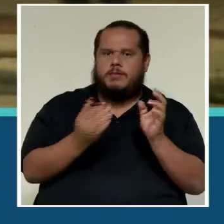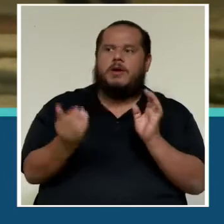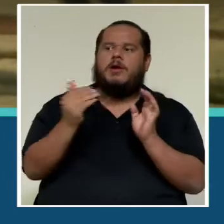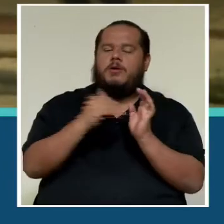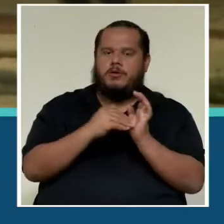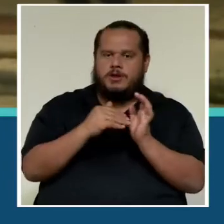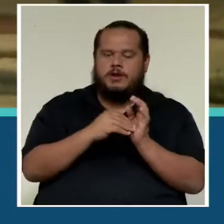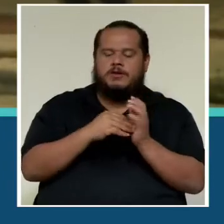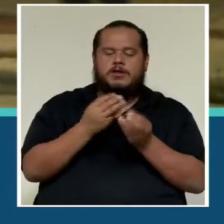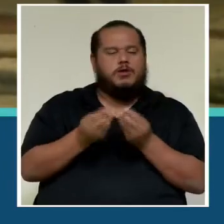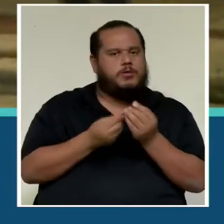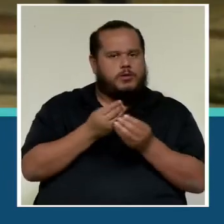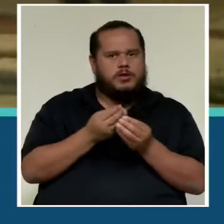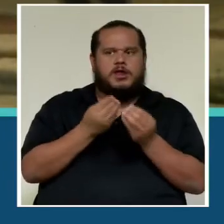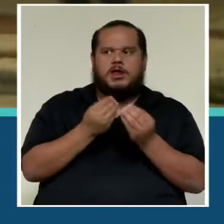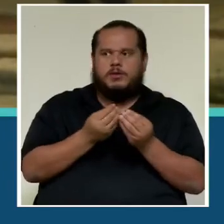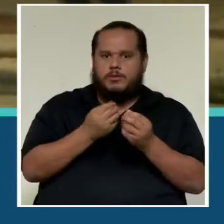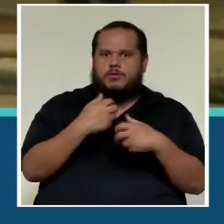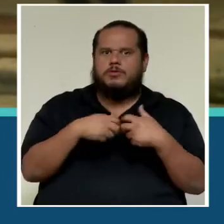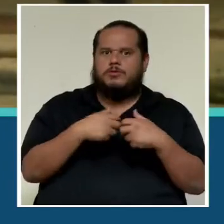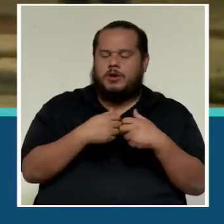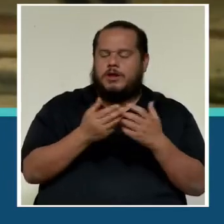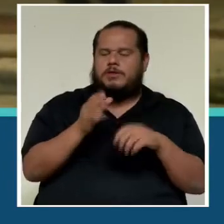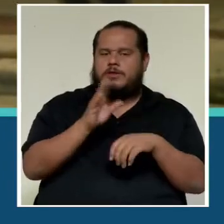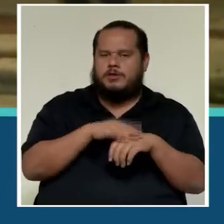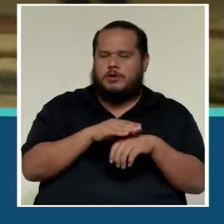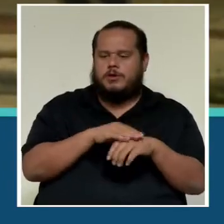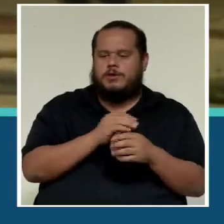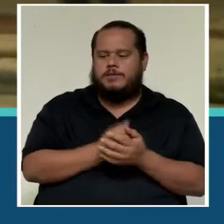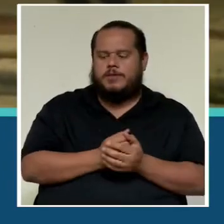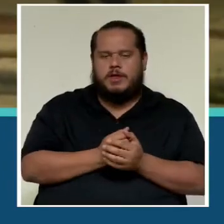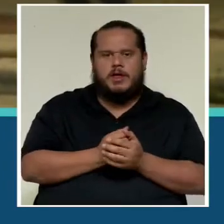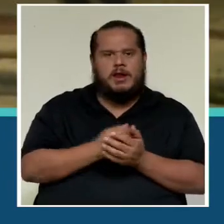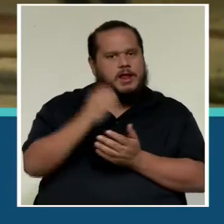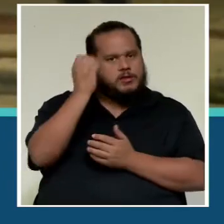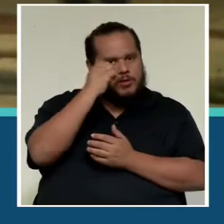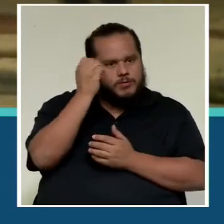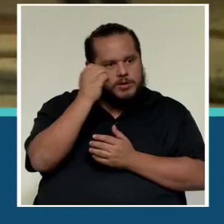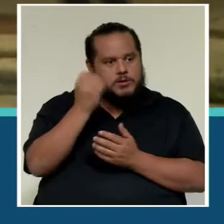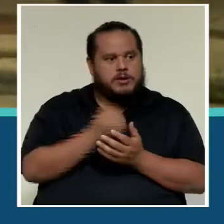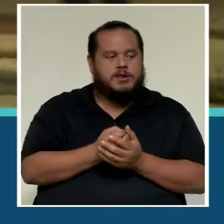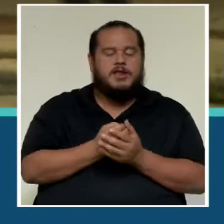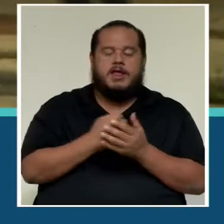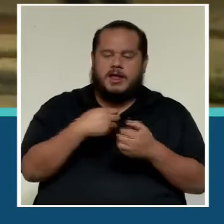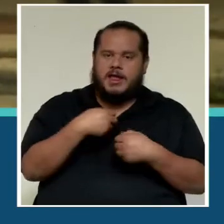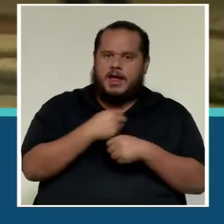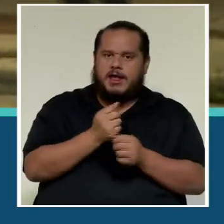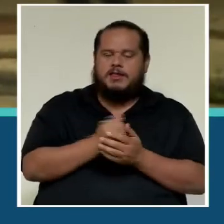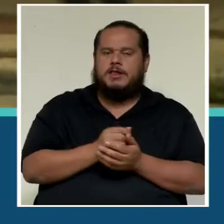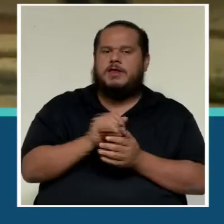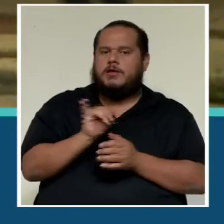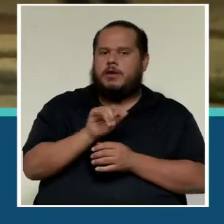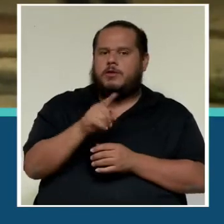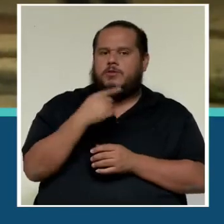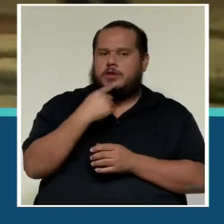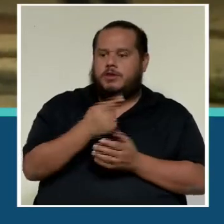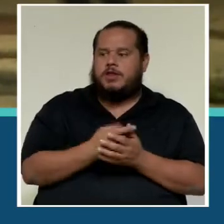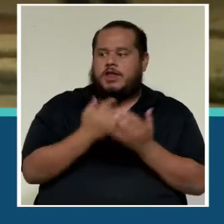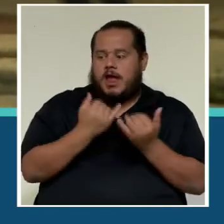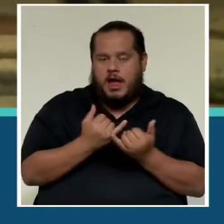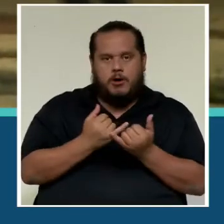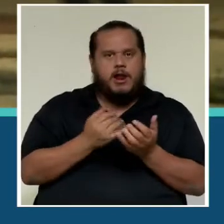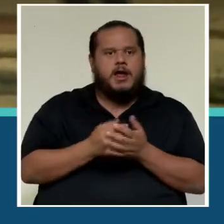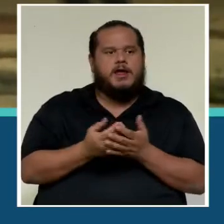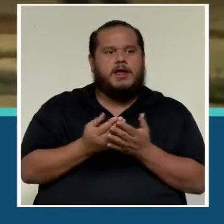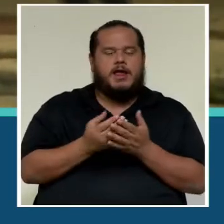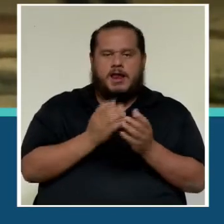generar mucha controversia con respecto a las opiniones que genera. Como usted lo dice, en esta ocasión la